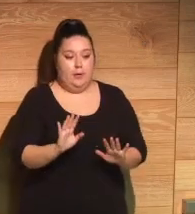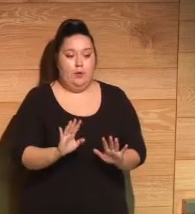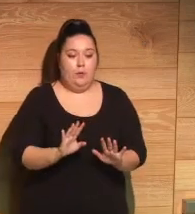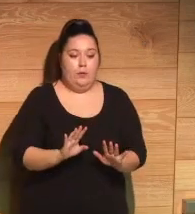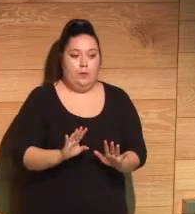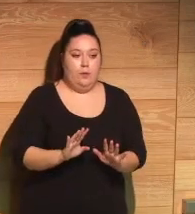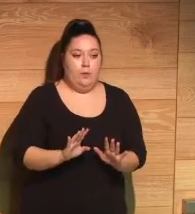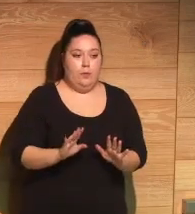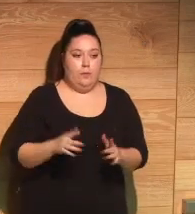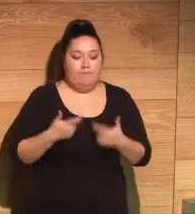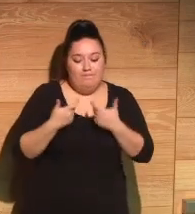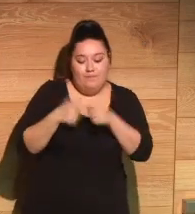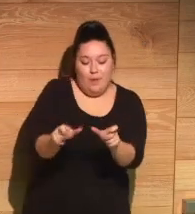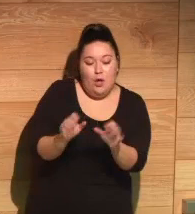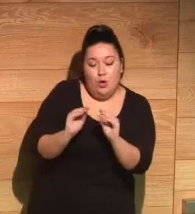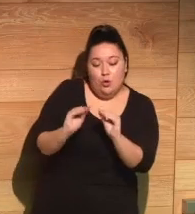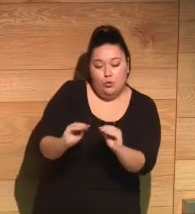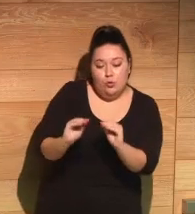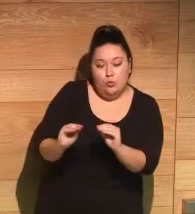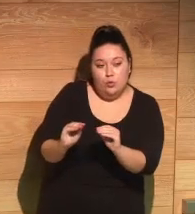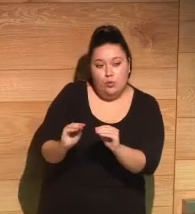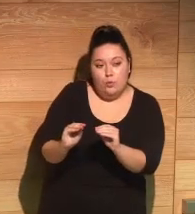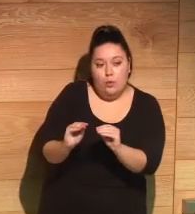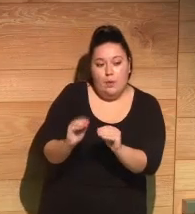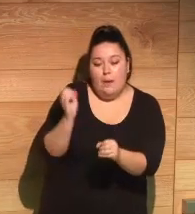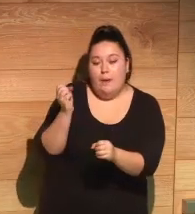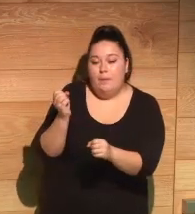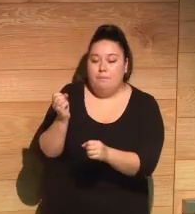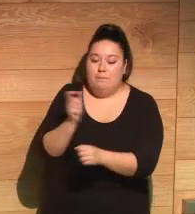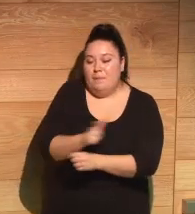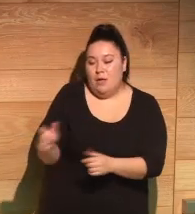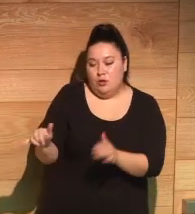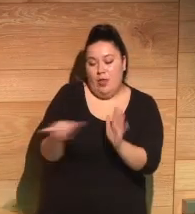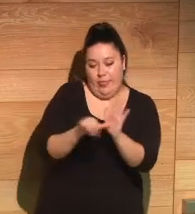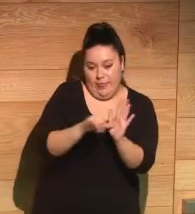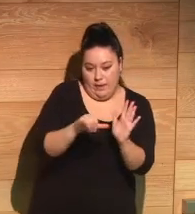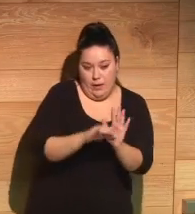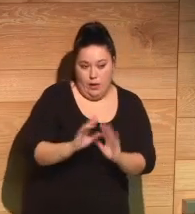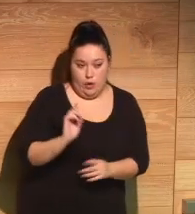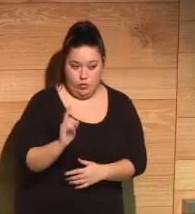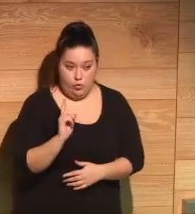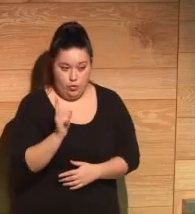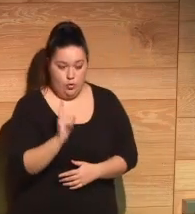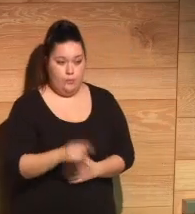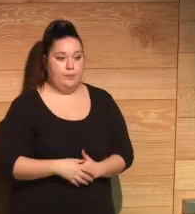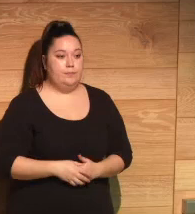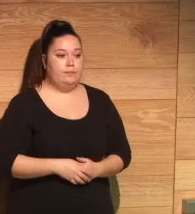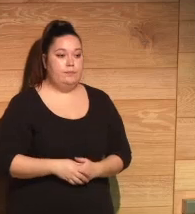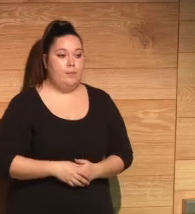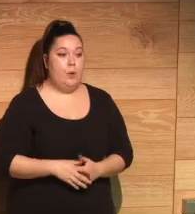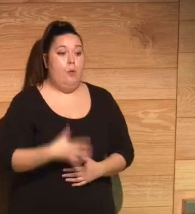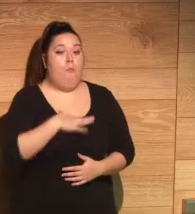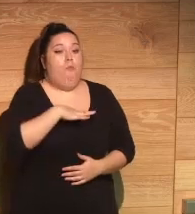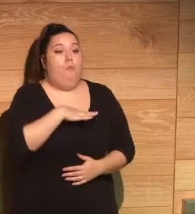escuela, a su camarilla, a sus becarios, a sus asociados, etcétera, ¿no? Y del mismo modo que hubo quizás un cierto